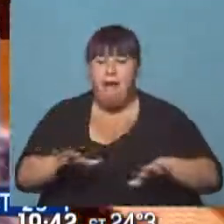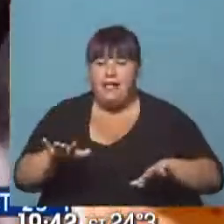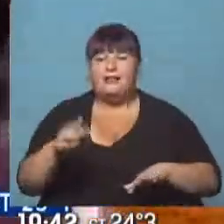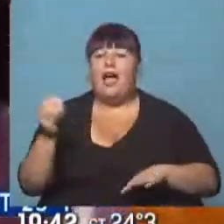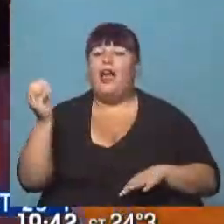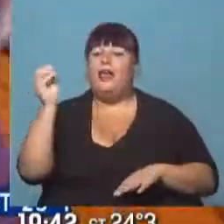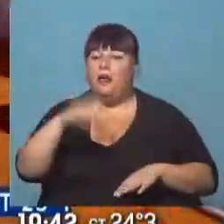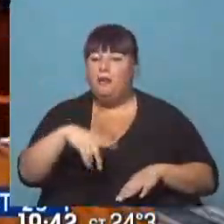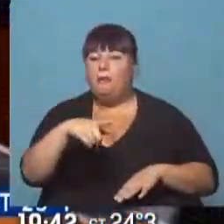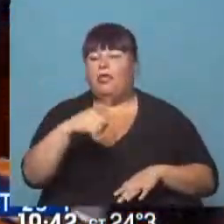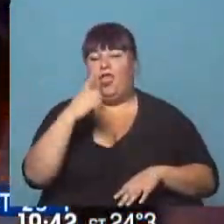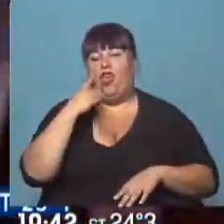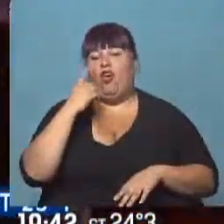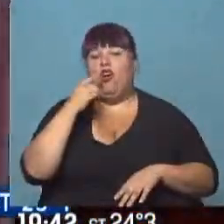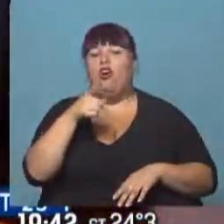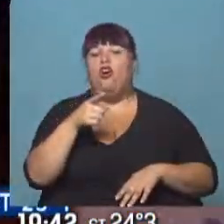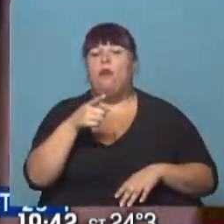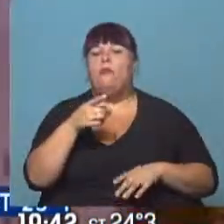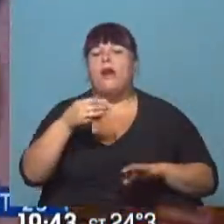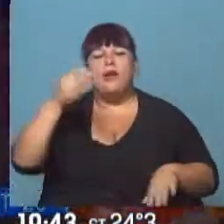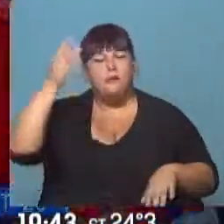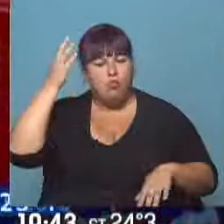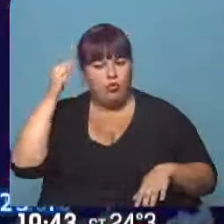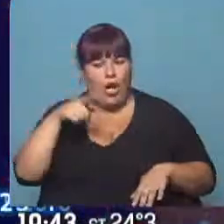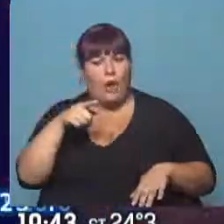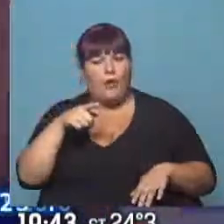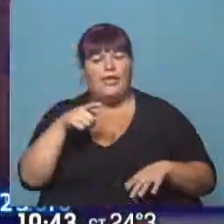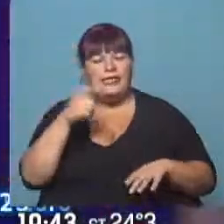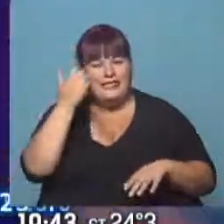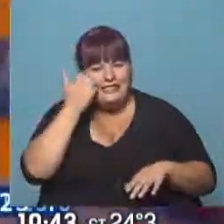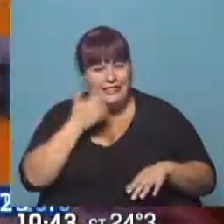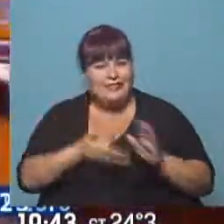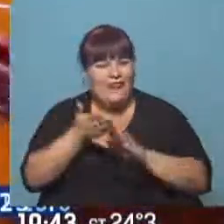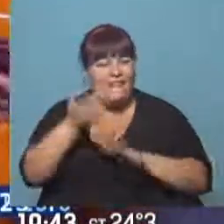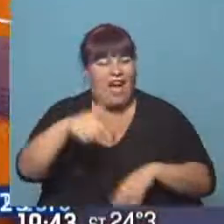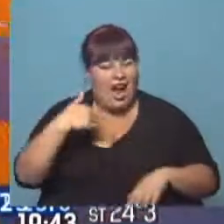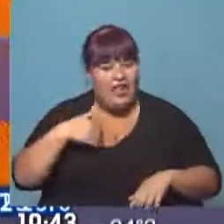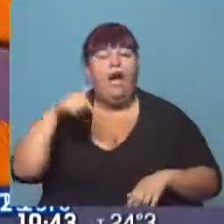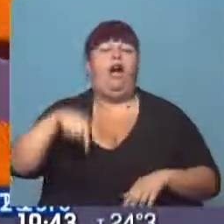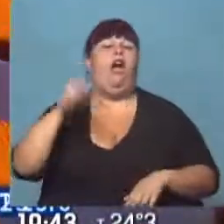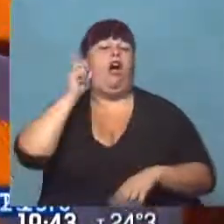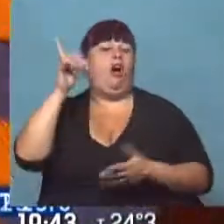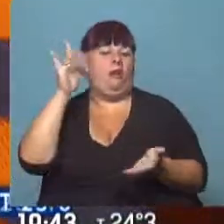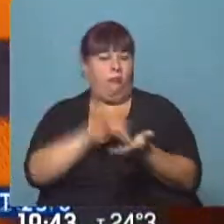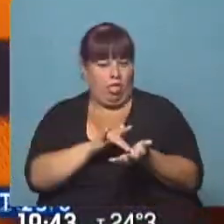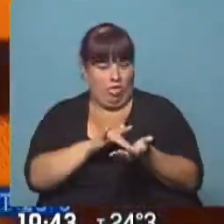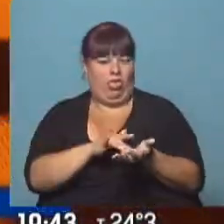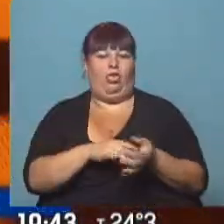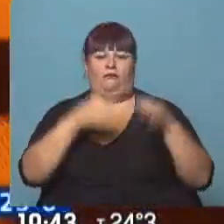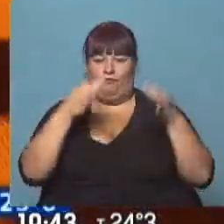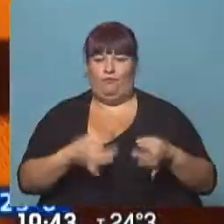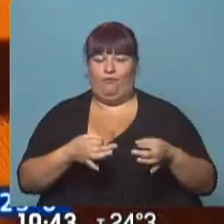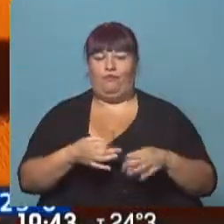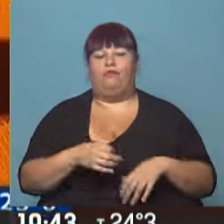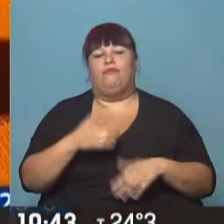apareció aquel hombre que en varias oportunidades estuvo muy cerca de venir a la Argentina y ahora sí fue una realidad.